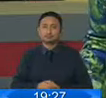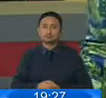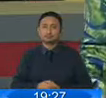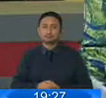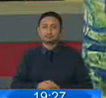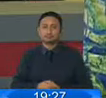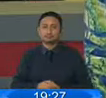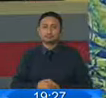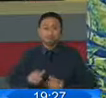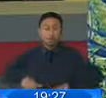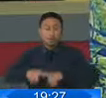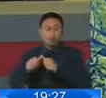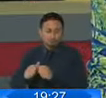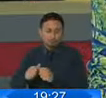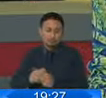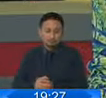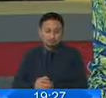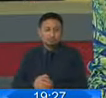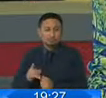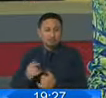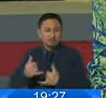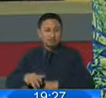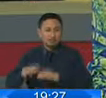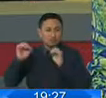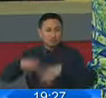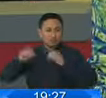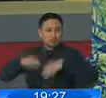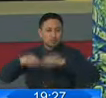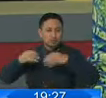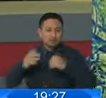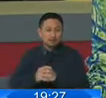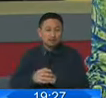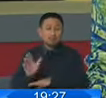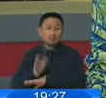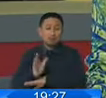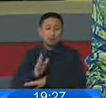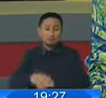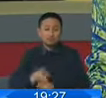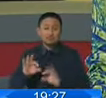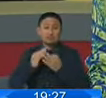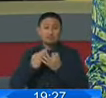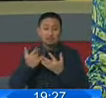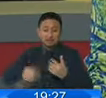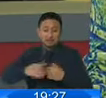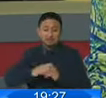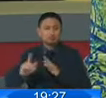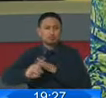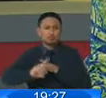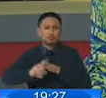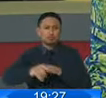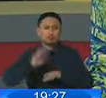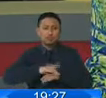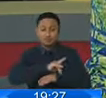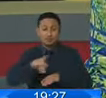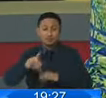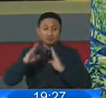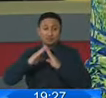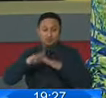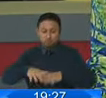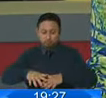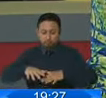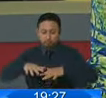quedamos en esta zona del país porque continúan las fuertes lluvias en la provincia de Zamora Chinchipe. Varias familias fueron evacuadas tras la inundación de sus